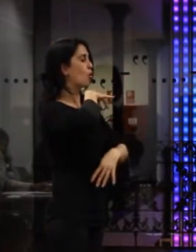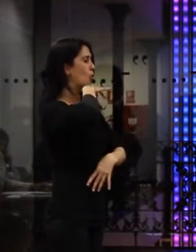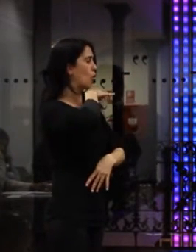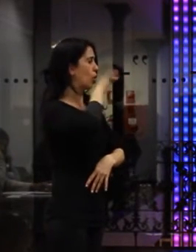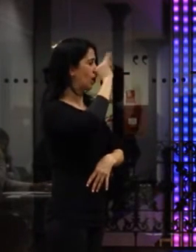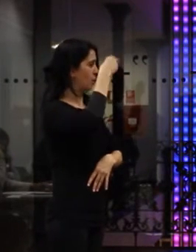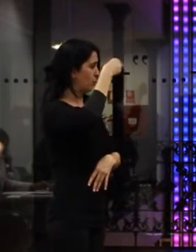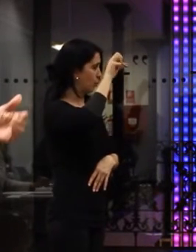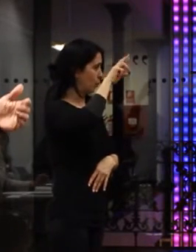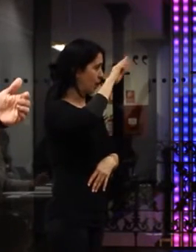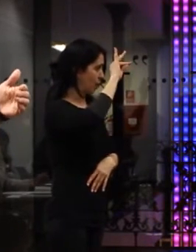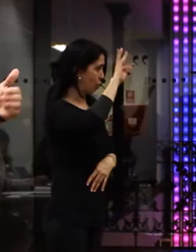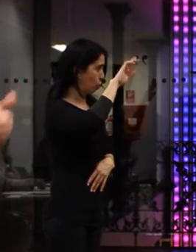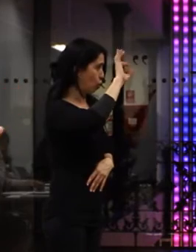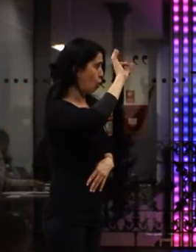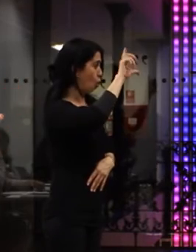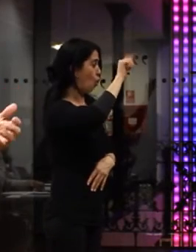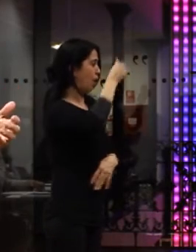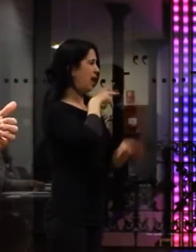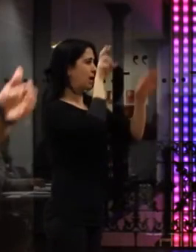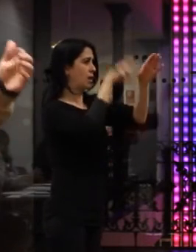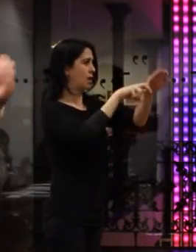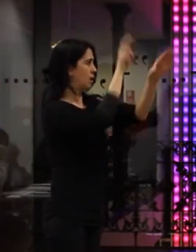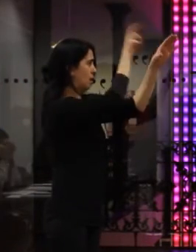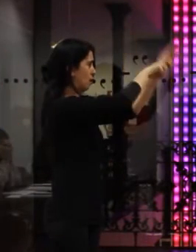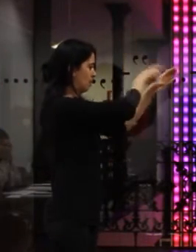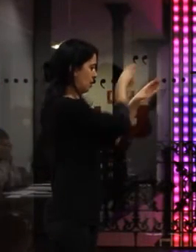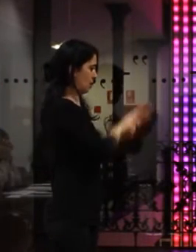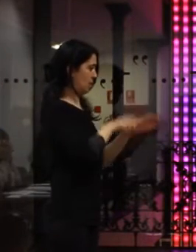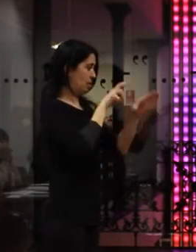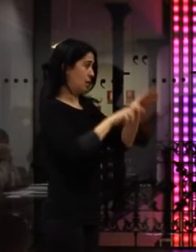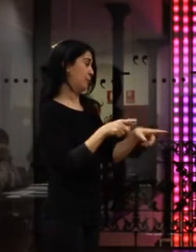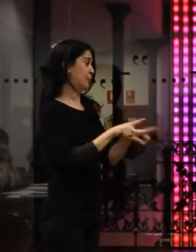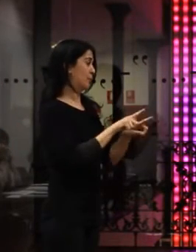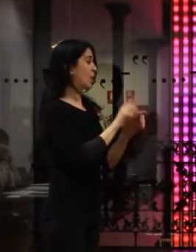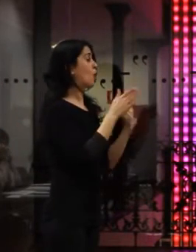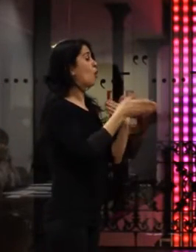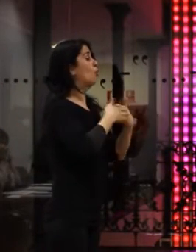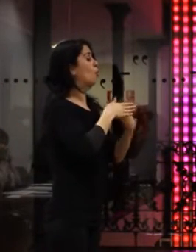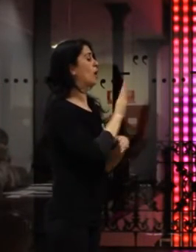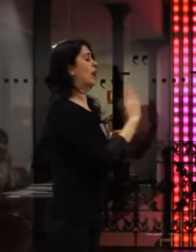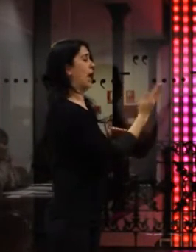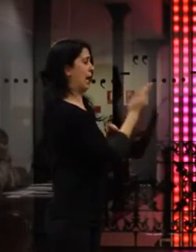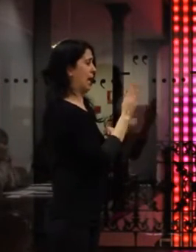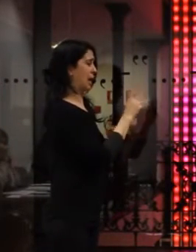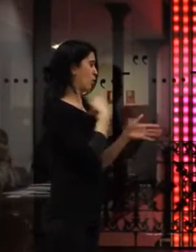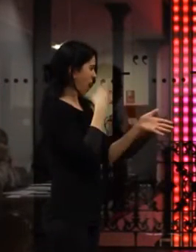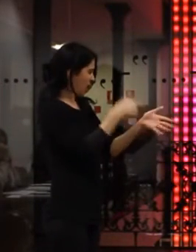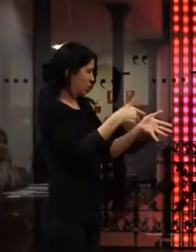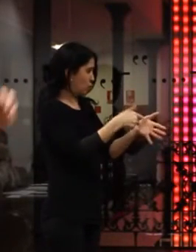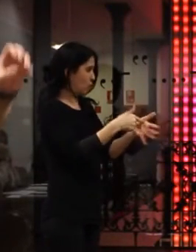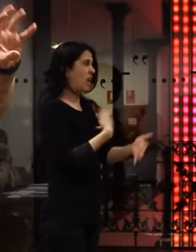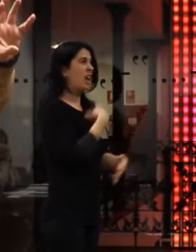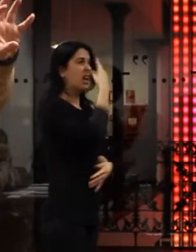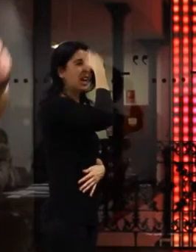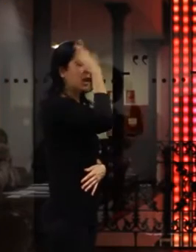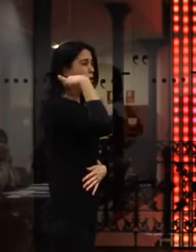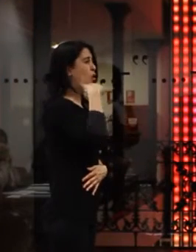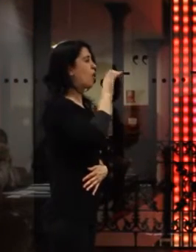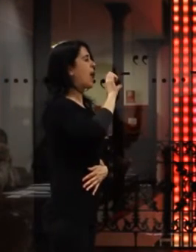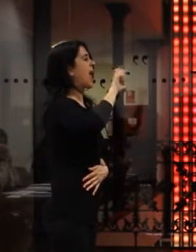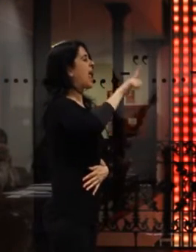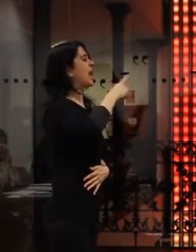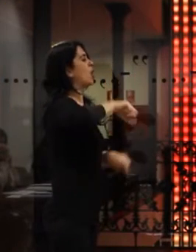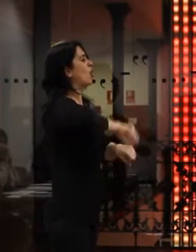que y estos enchufes, ¿no? Decía el otro día, contaba un chiste, creo, no sé si era el Roto o era algún otro de